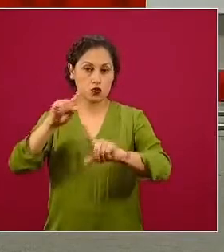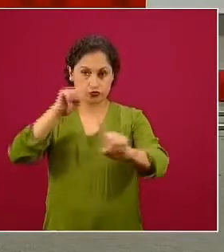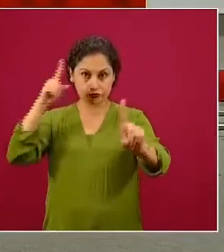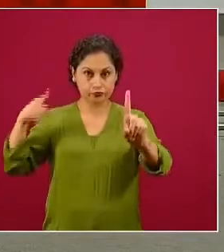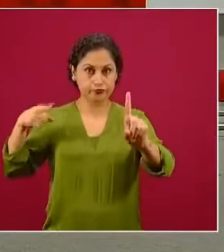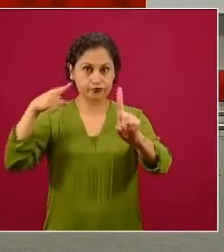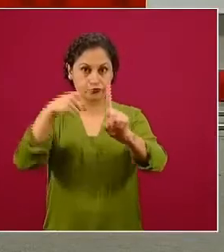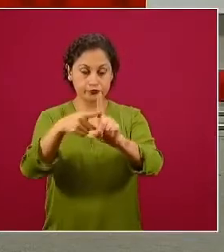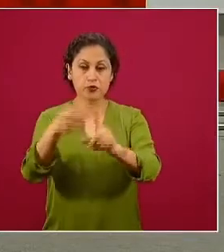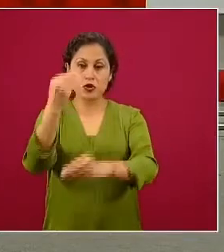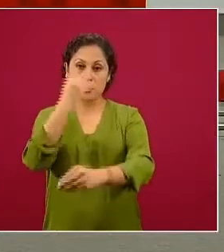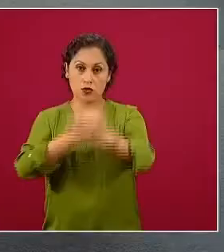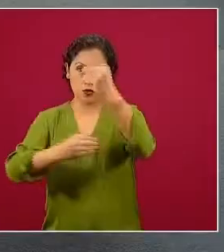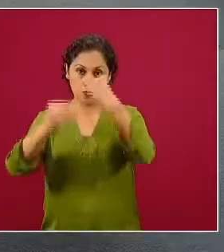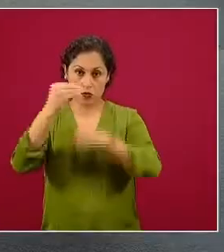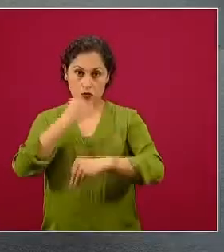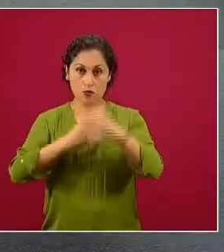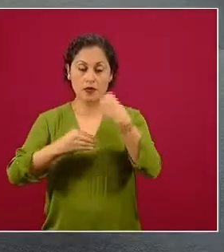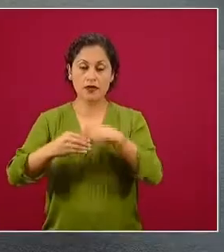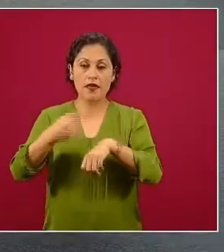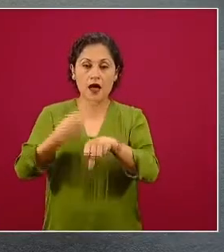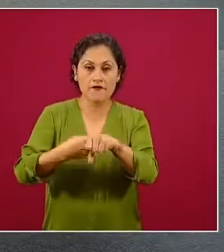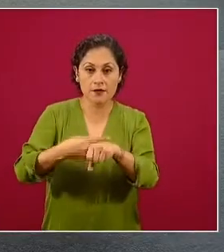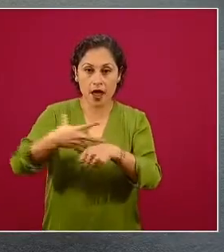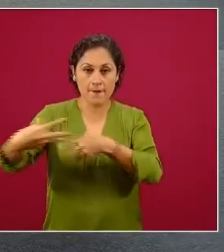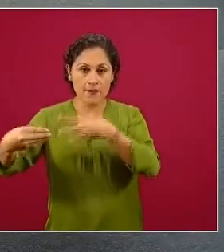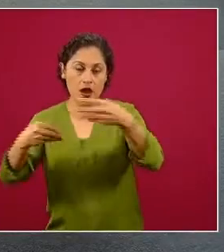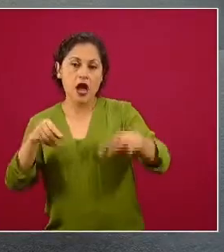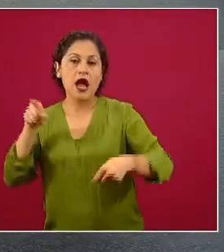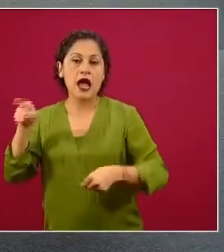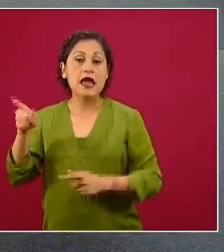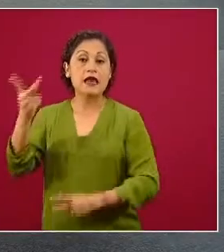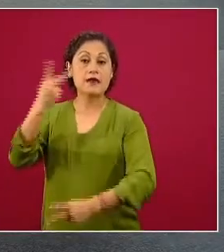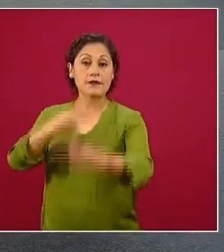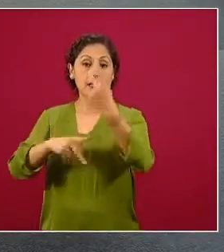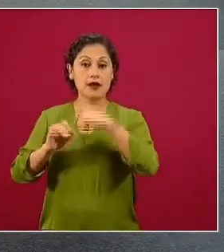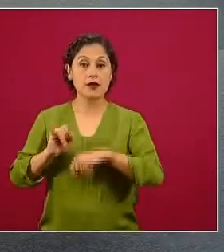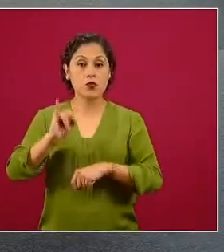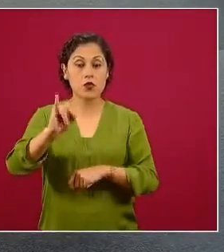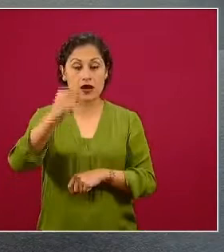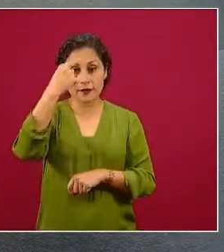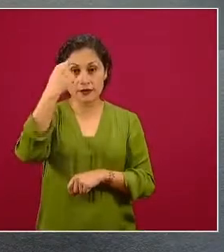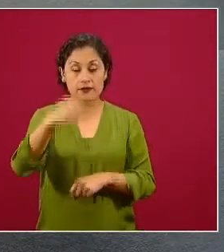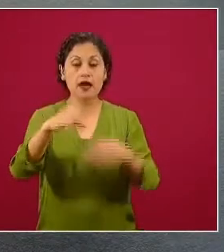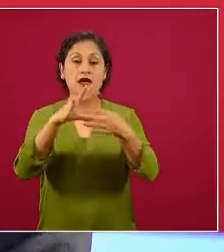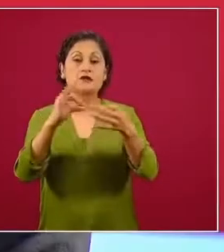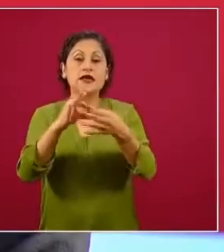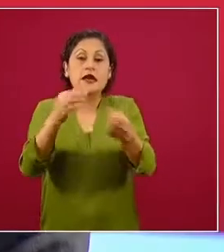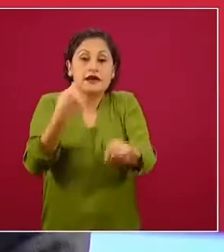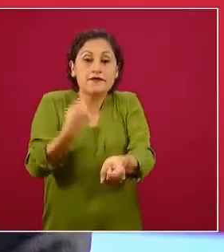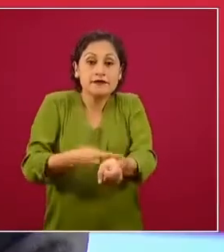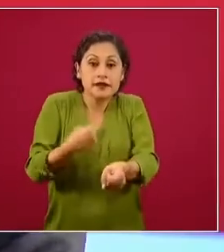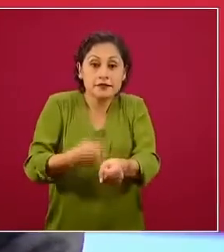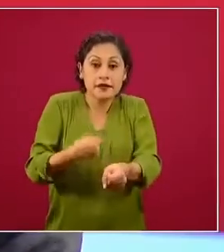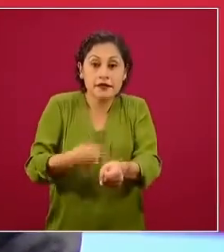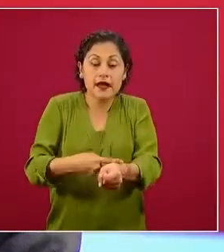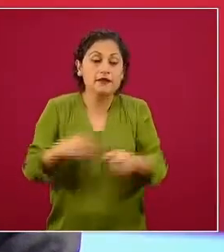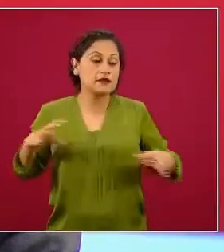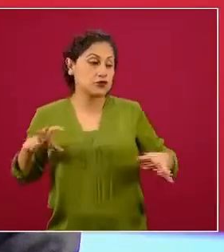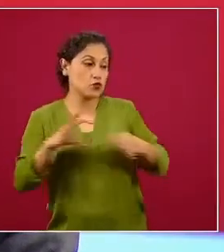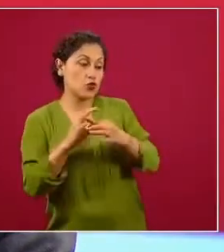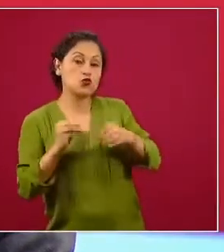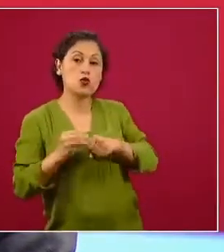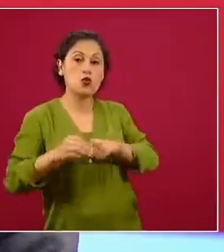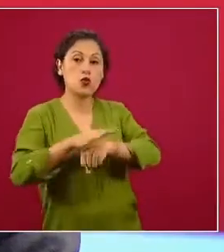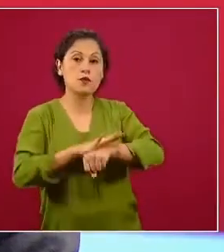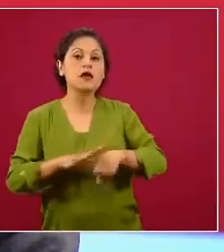nutricional, él es doctor en epidemiología nutricional y va a venir a hablarnos de enfermedades crónicas y COVID. Y uno de los elementos que va a